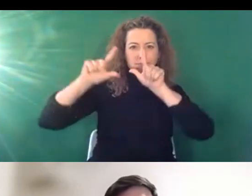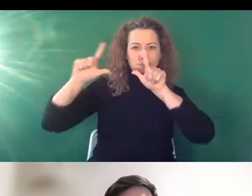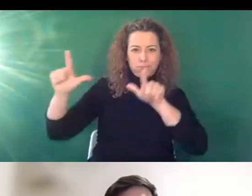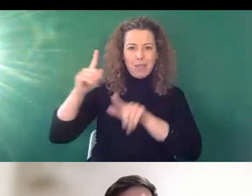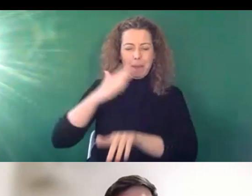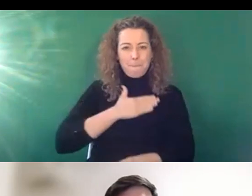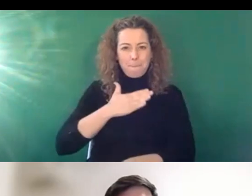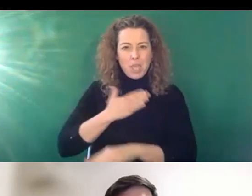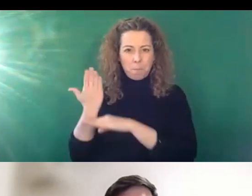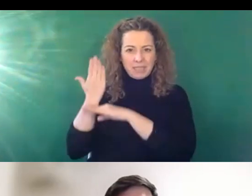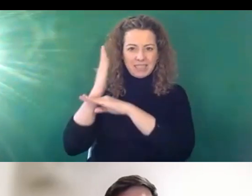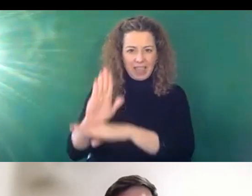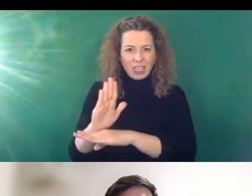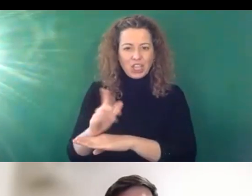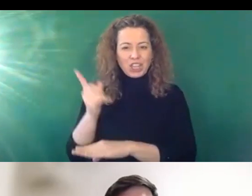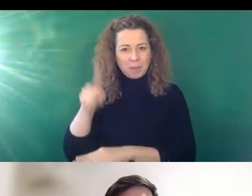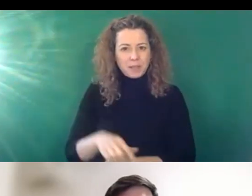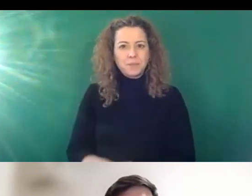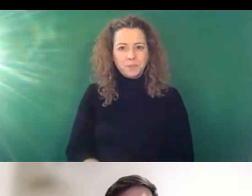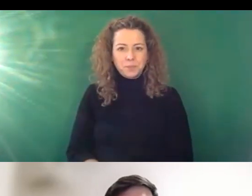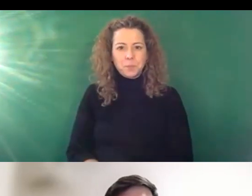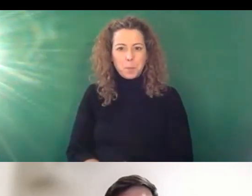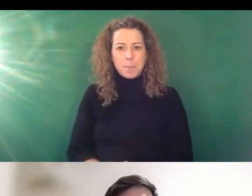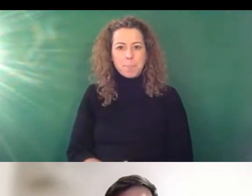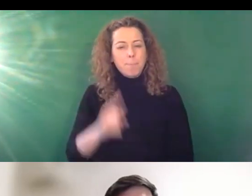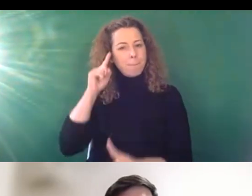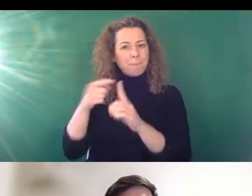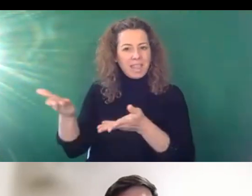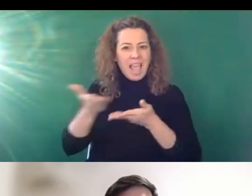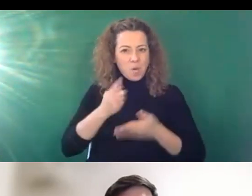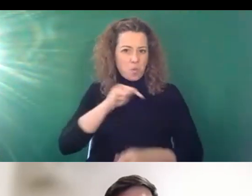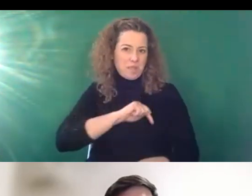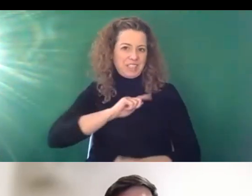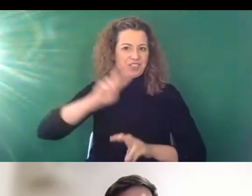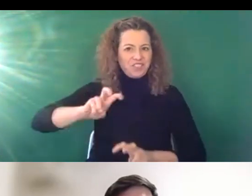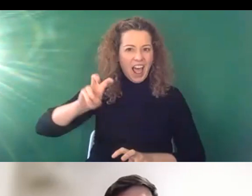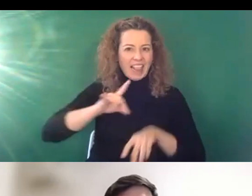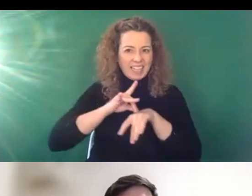una presentación también para que me ayude un poquito y me sirva de guía.